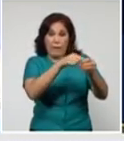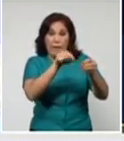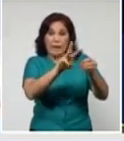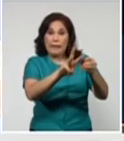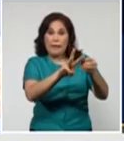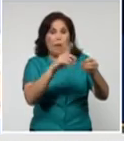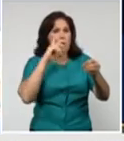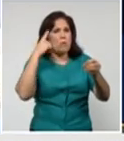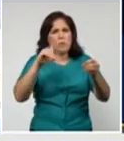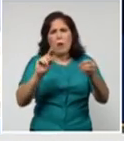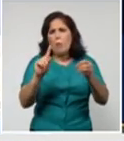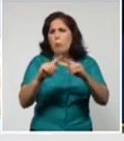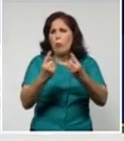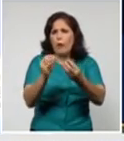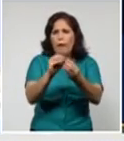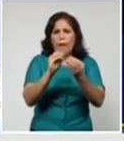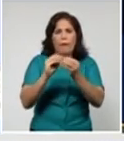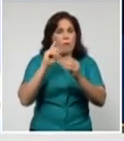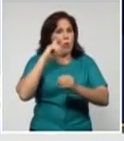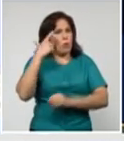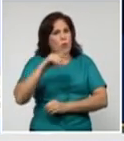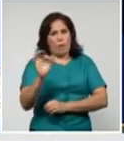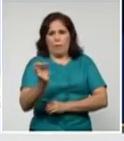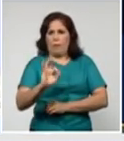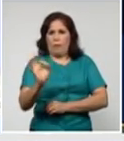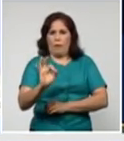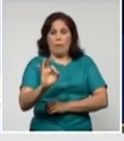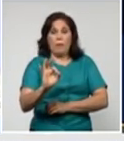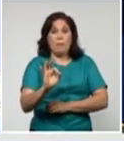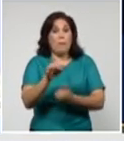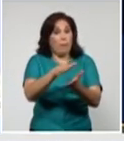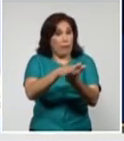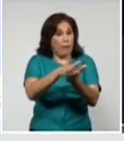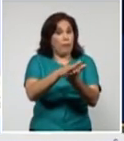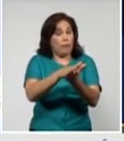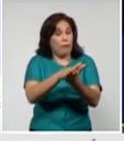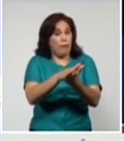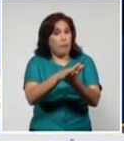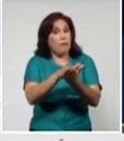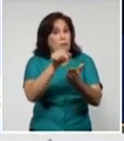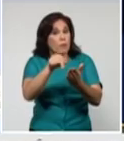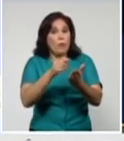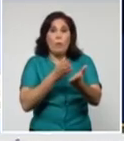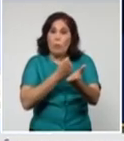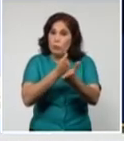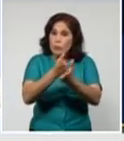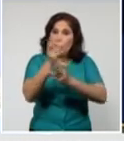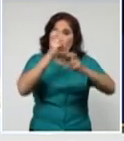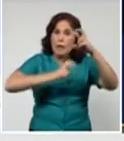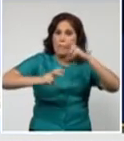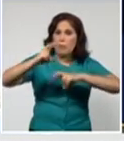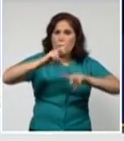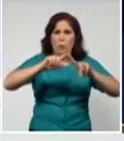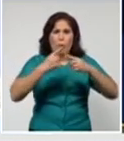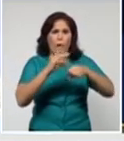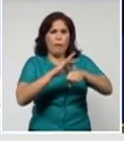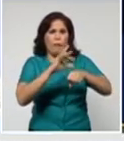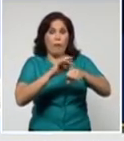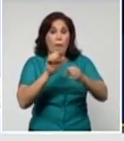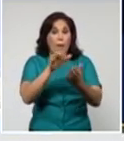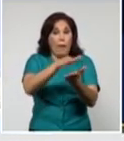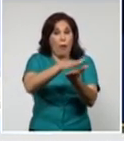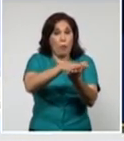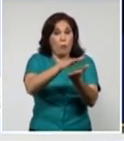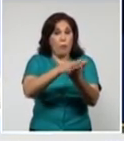pudo precisar la fuente de infección y aunque se sigue buscando y del acumulado que teníamos